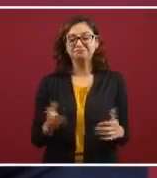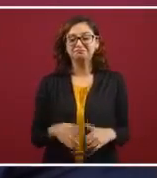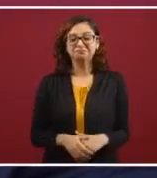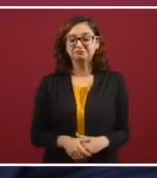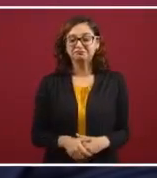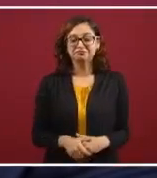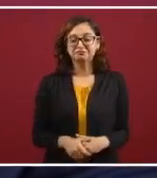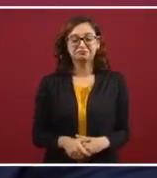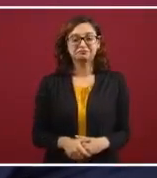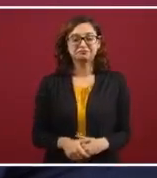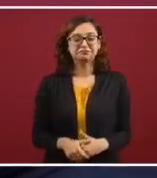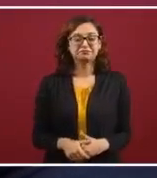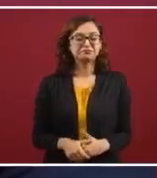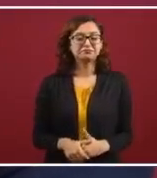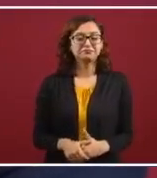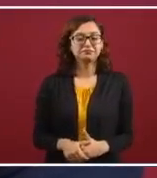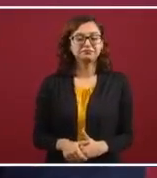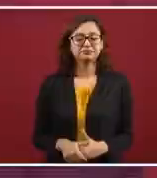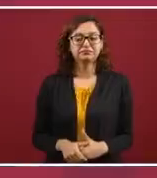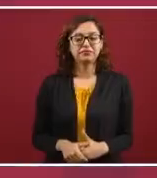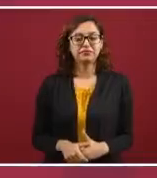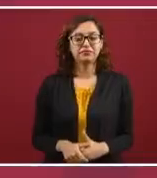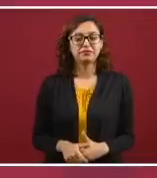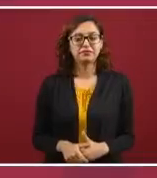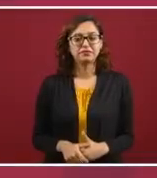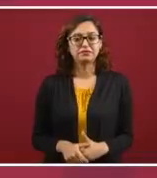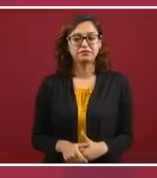no es tan